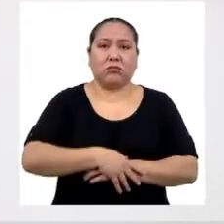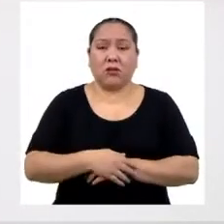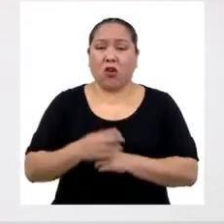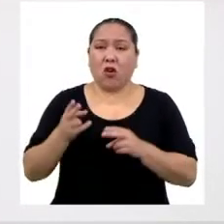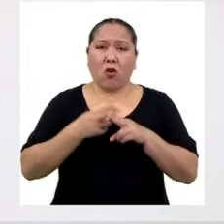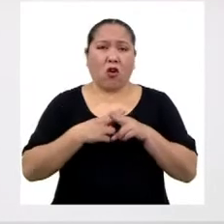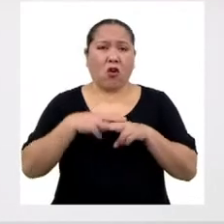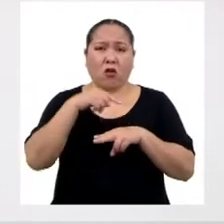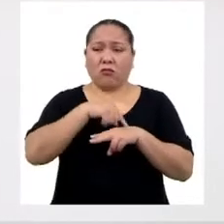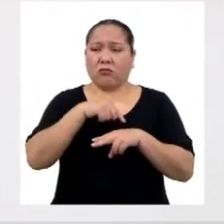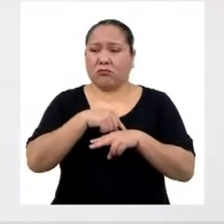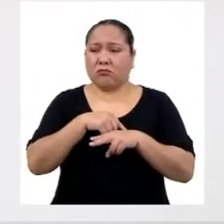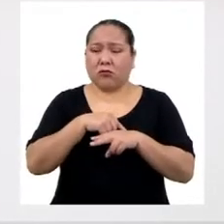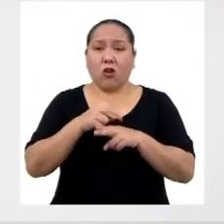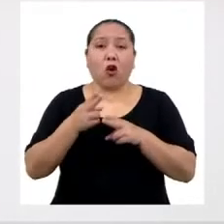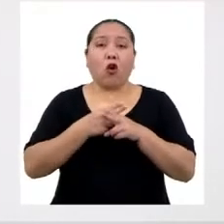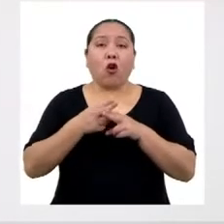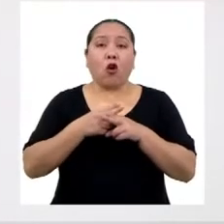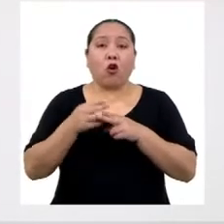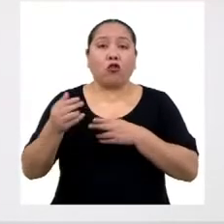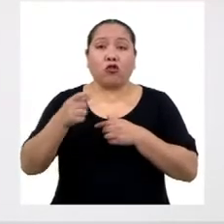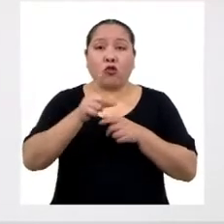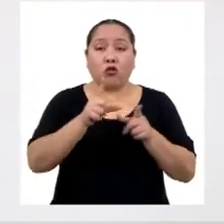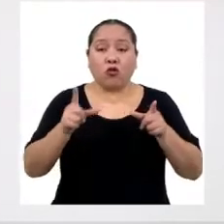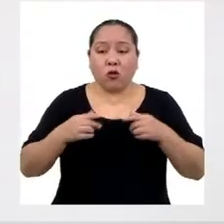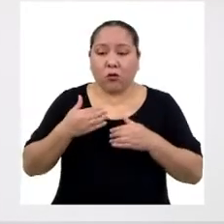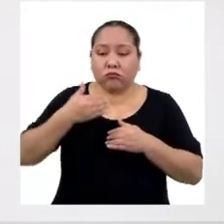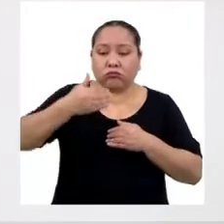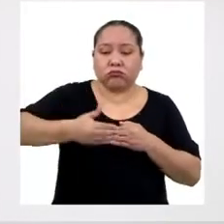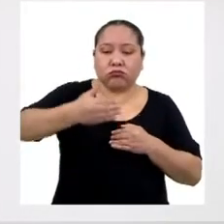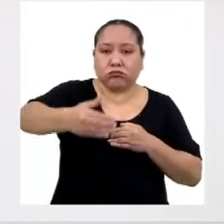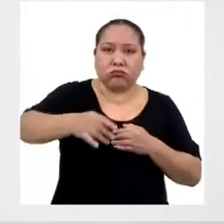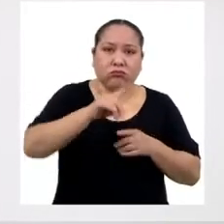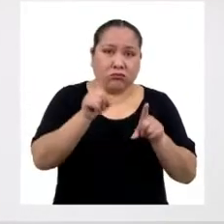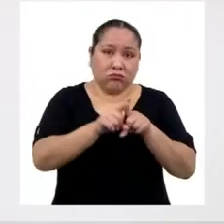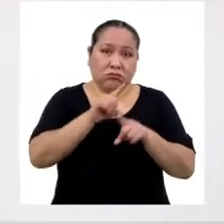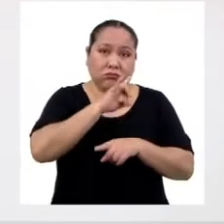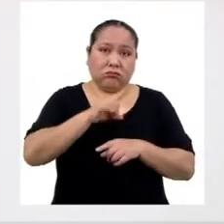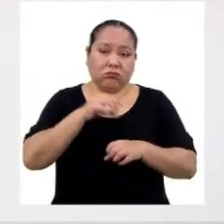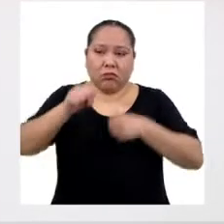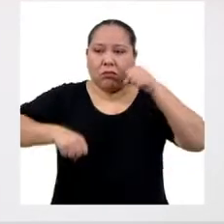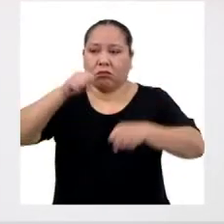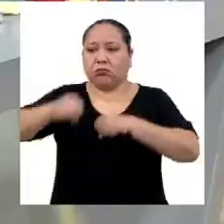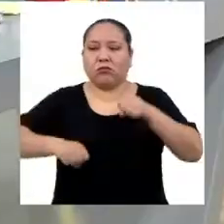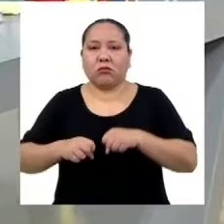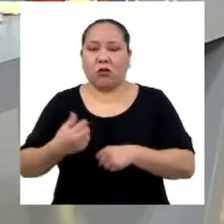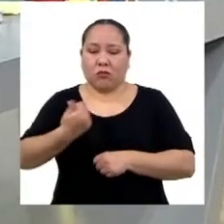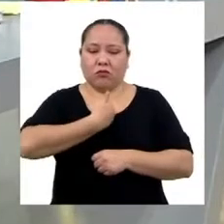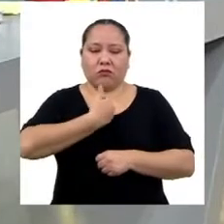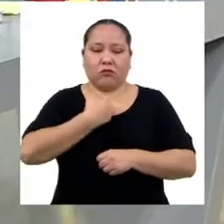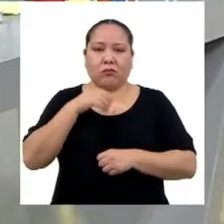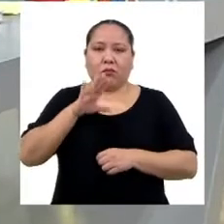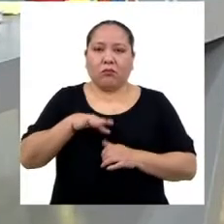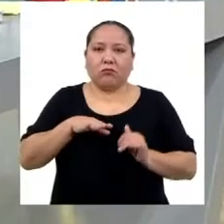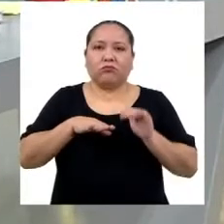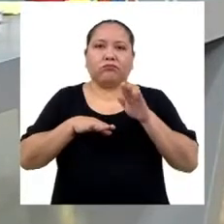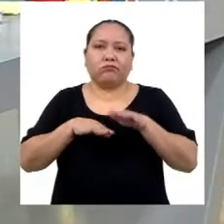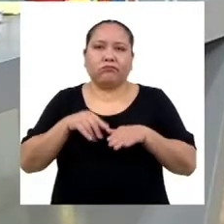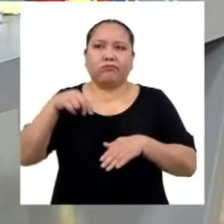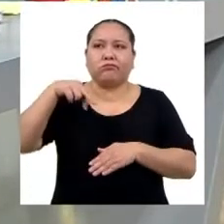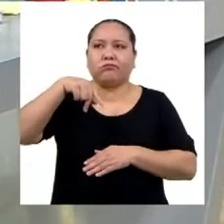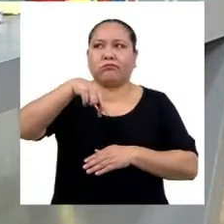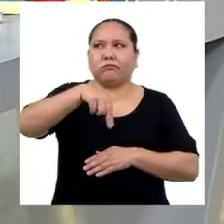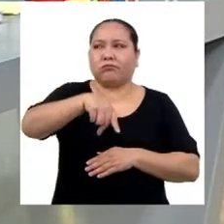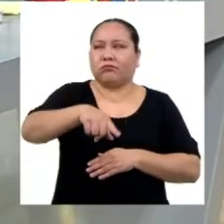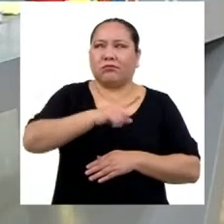cortos también los utilizamos y nos olvidamos de la bicicleta, por ejemplo, y de nuestros propios pies. Es verdad, no lo había